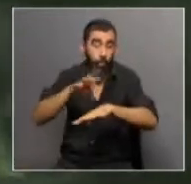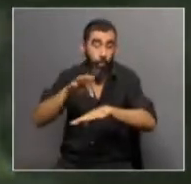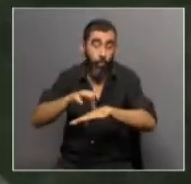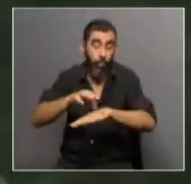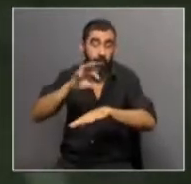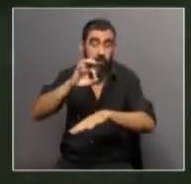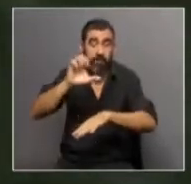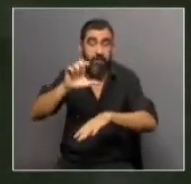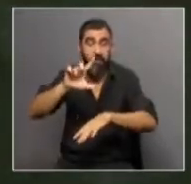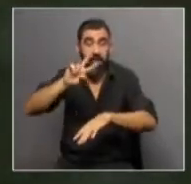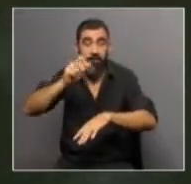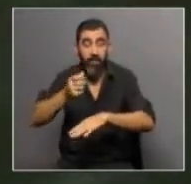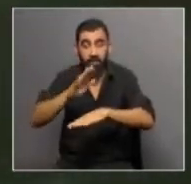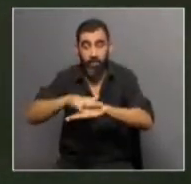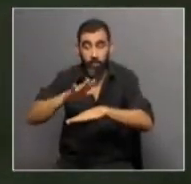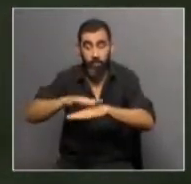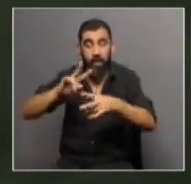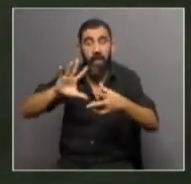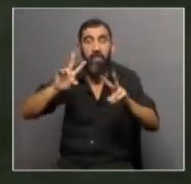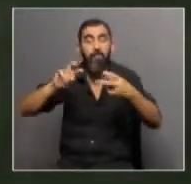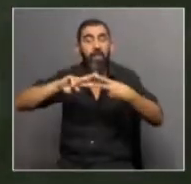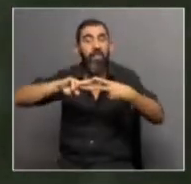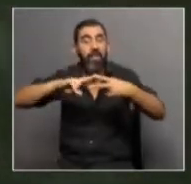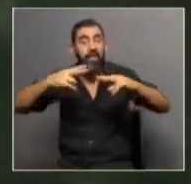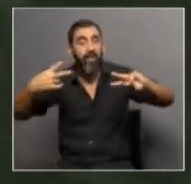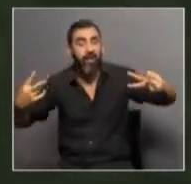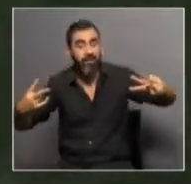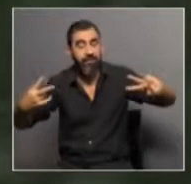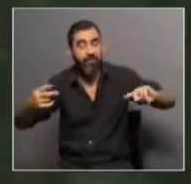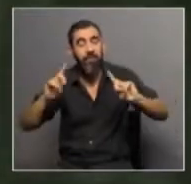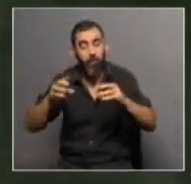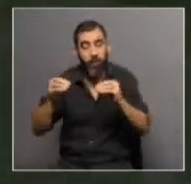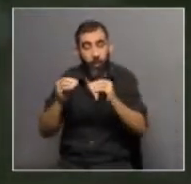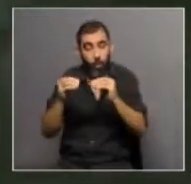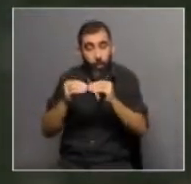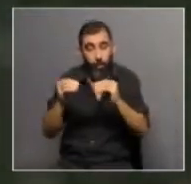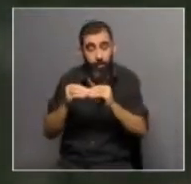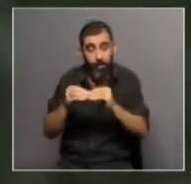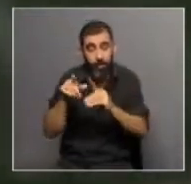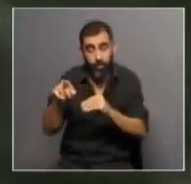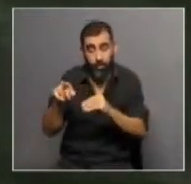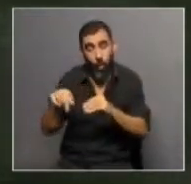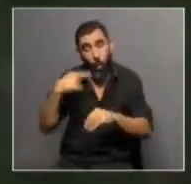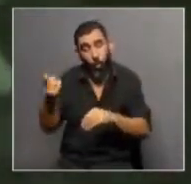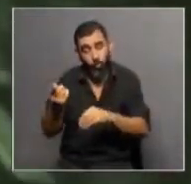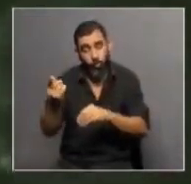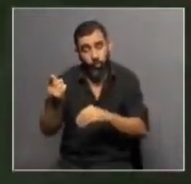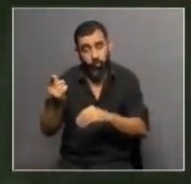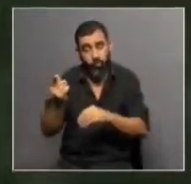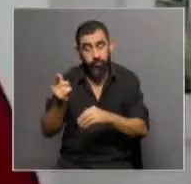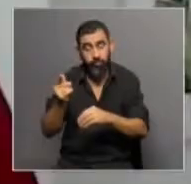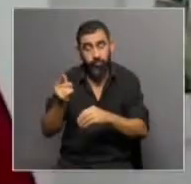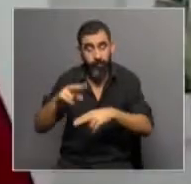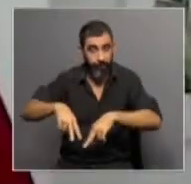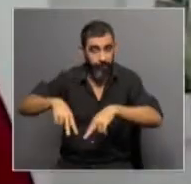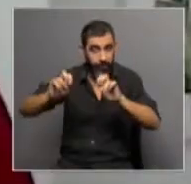Le, tenemos la parte genética, que también tenemos un compañero, Yasser Ventura, de nuestro CENUR,